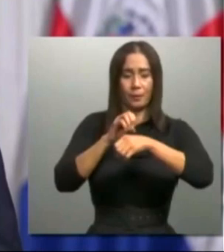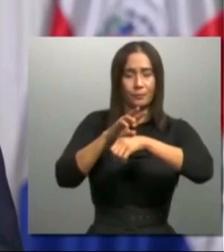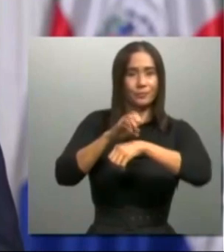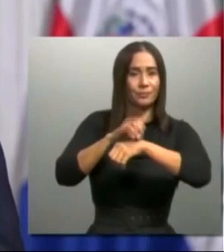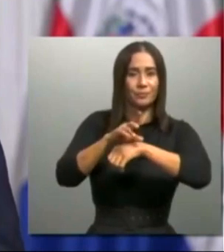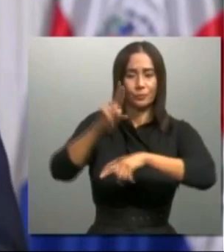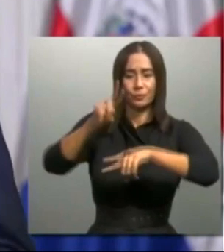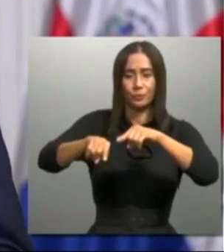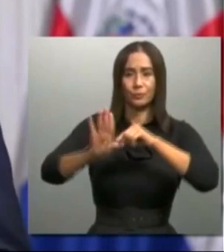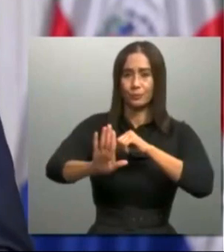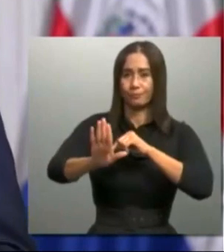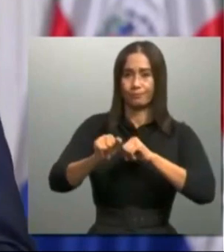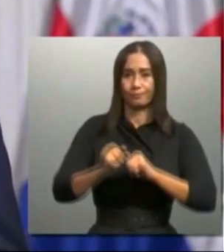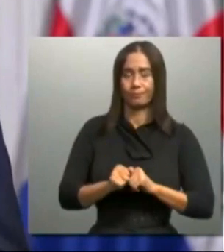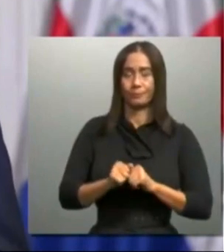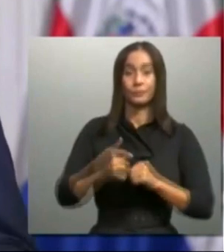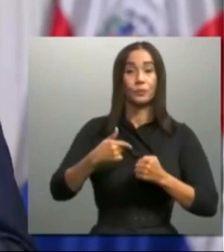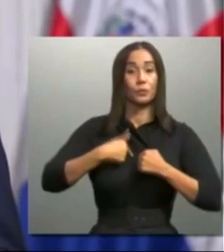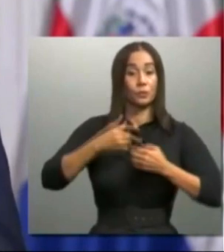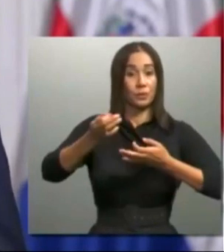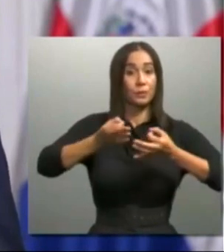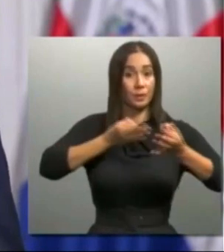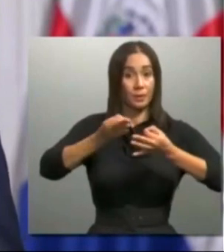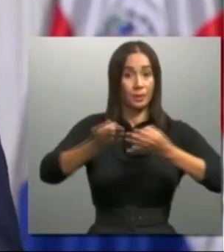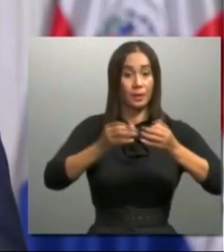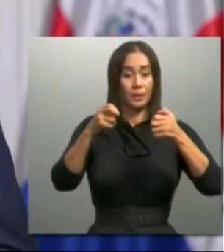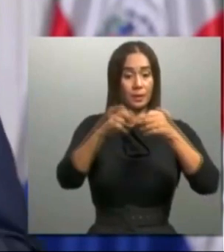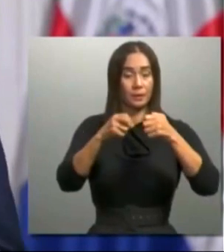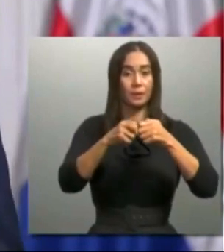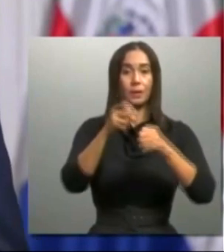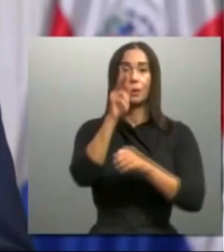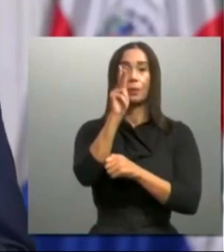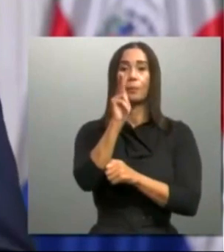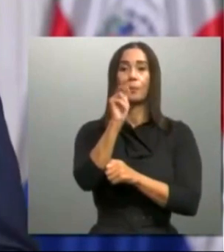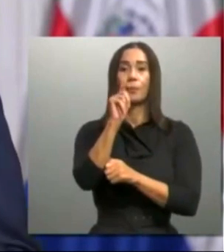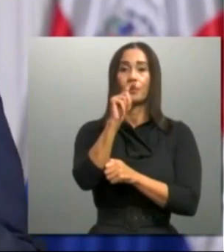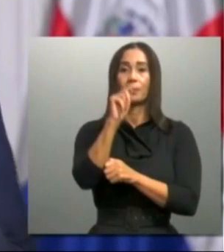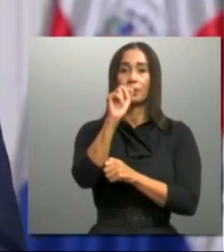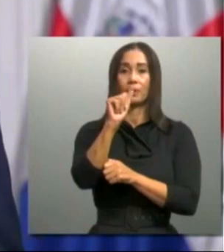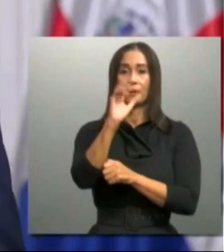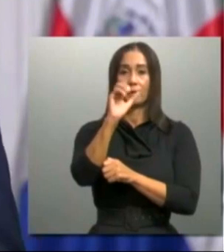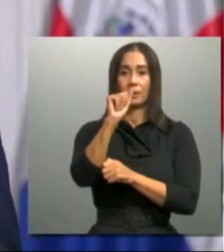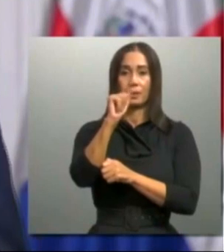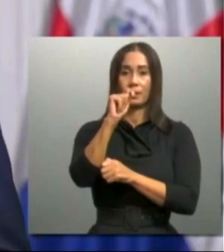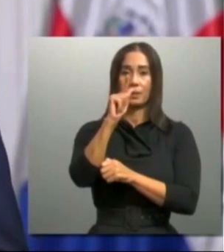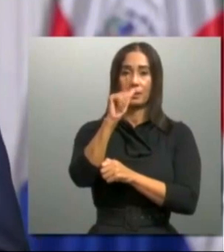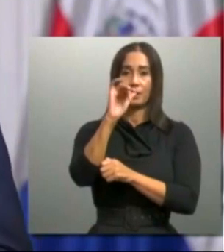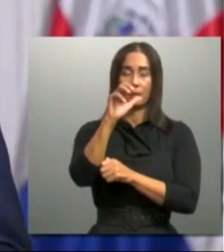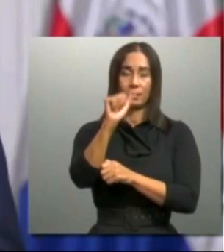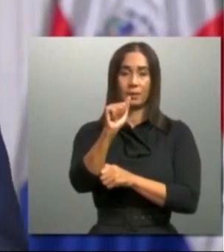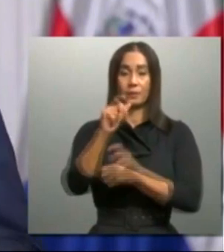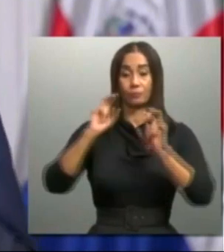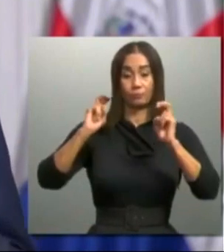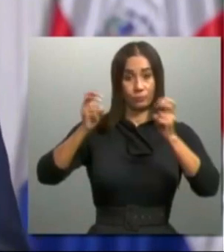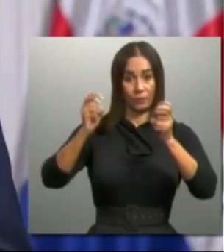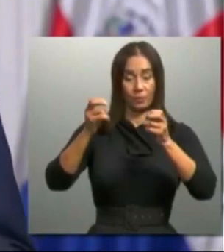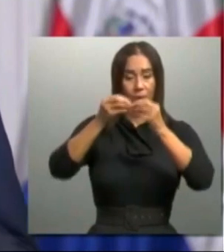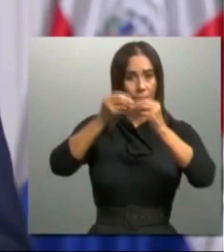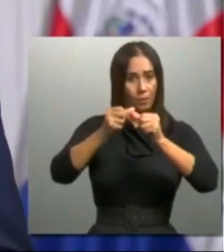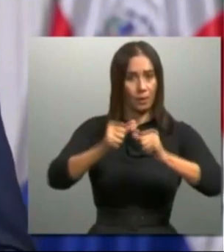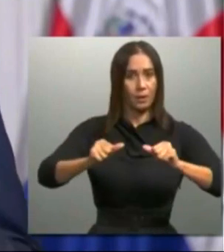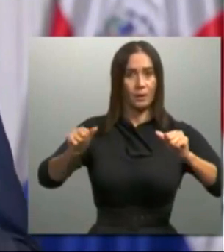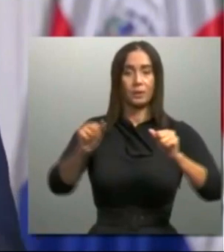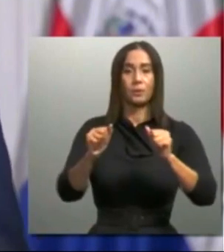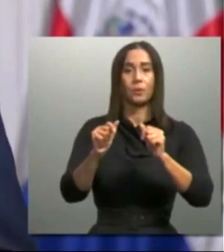de fideicomiso de Punta Catalina, y que el 27 de febrero él va a anunciar un proyecto,